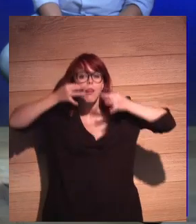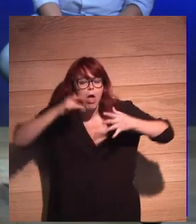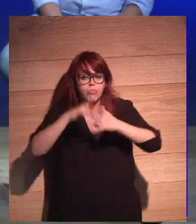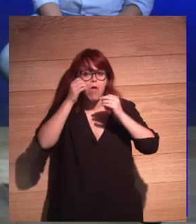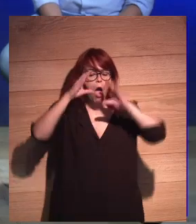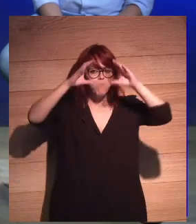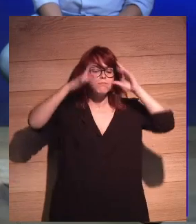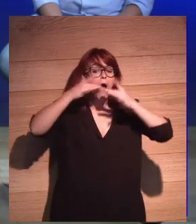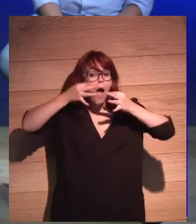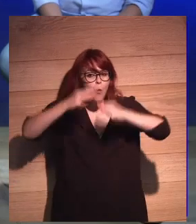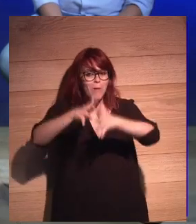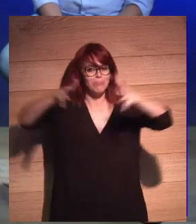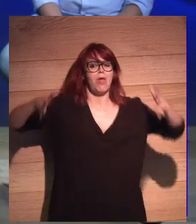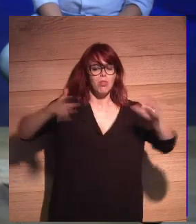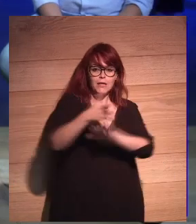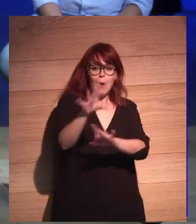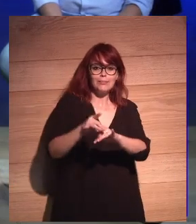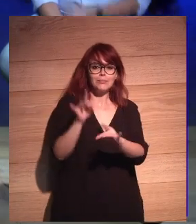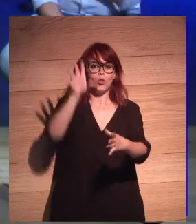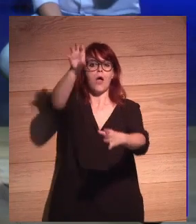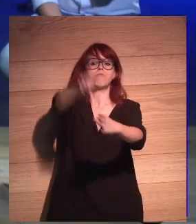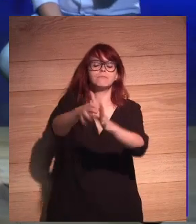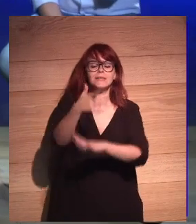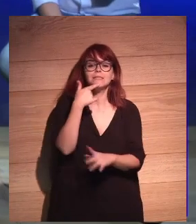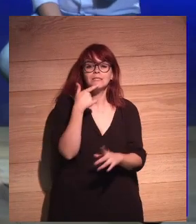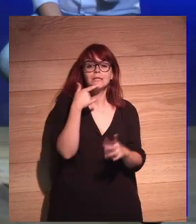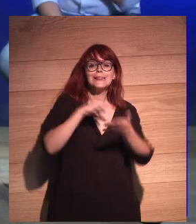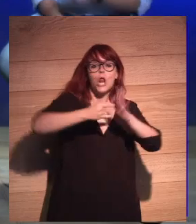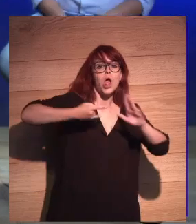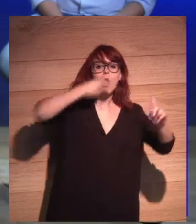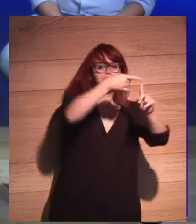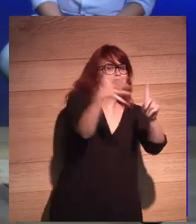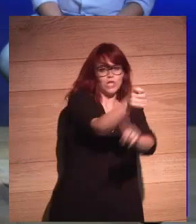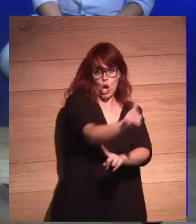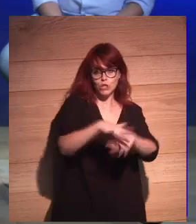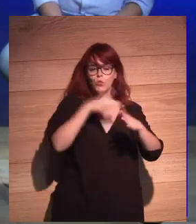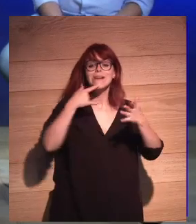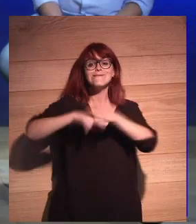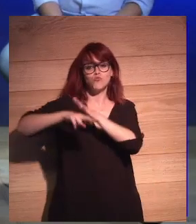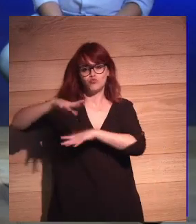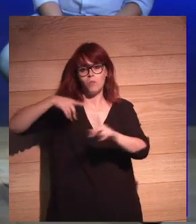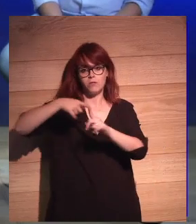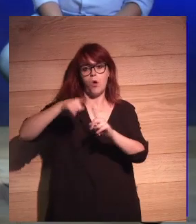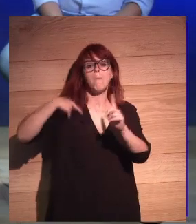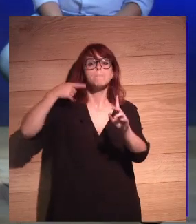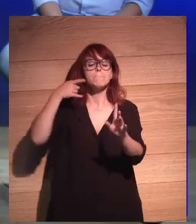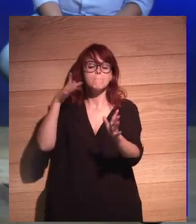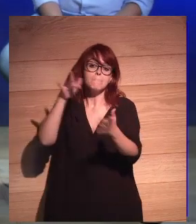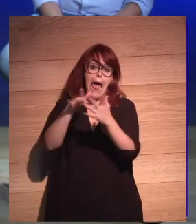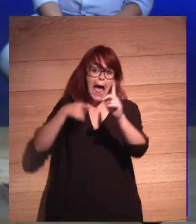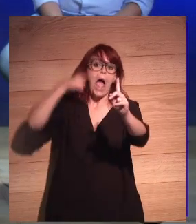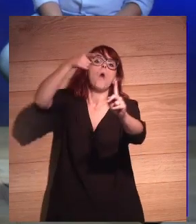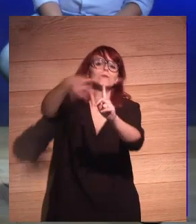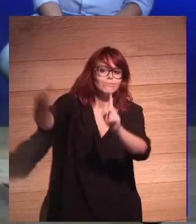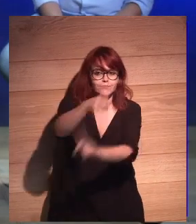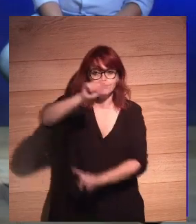ser conscientes de que la tecnología no es un fin, es un medio, y en nuestro caso como empresa sí que antes éramos más desarrolladores